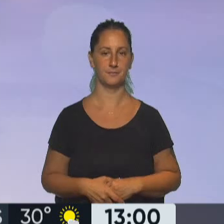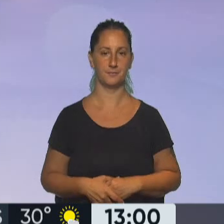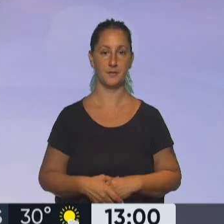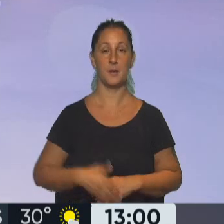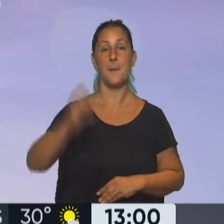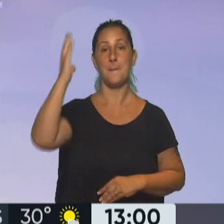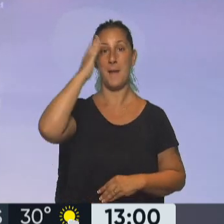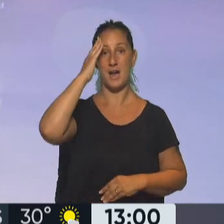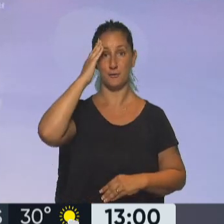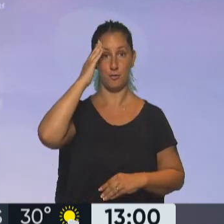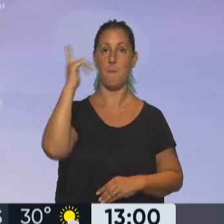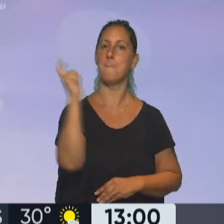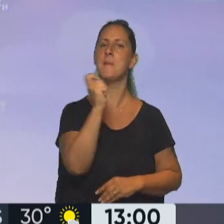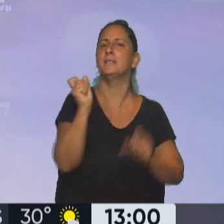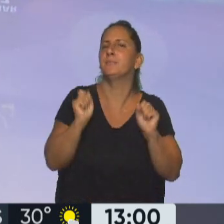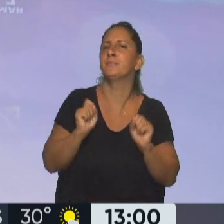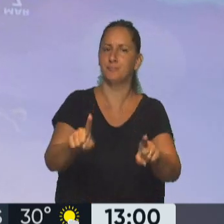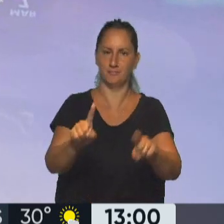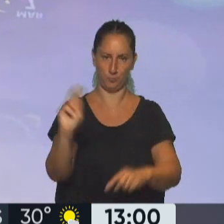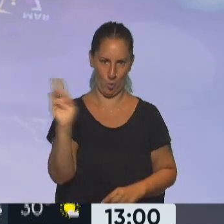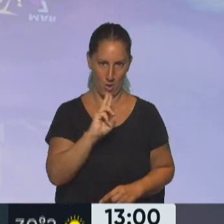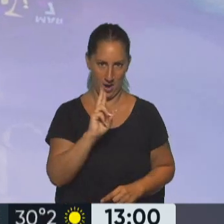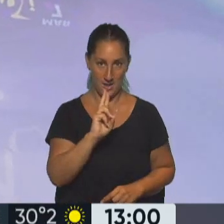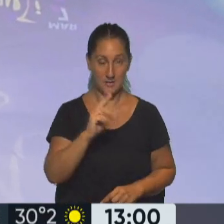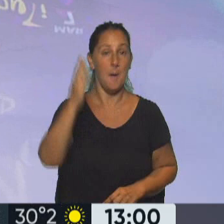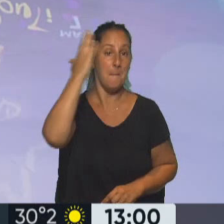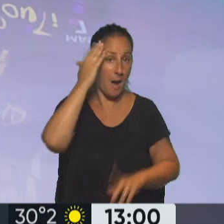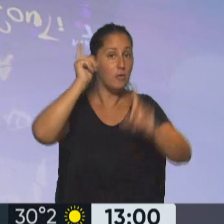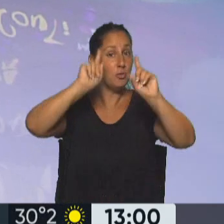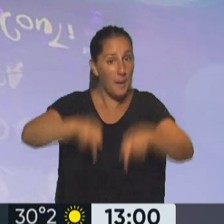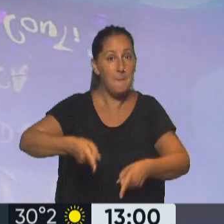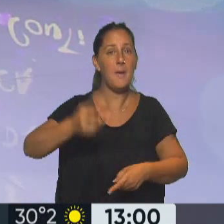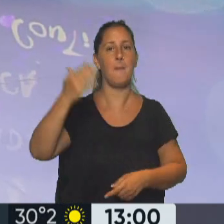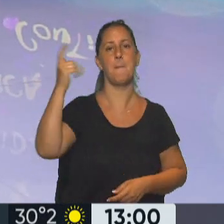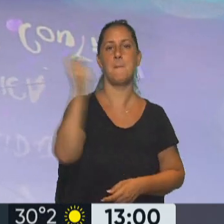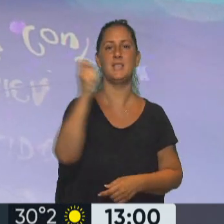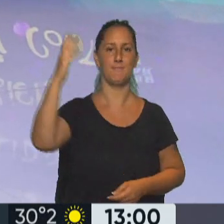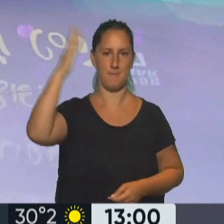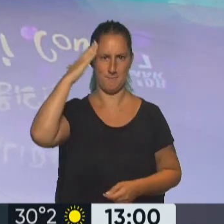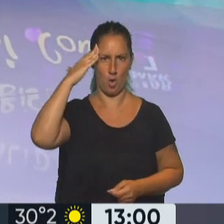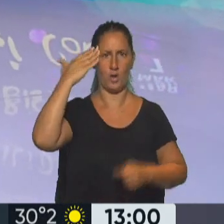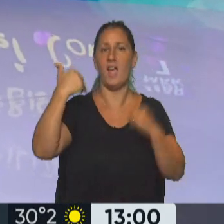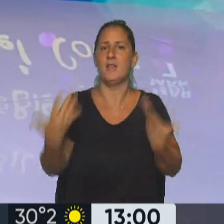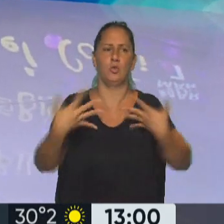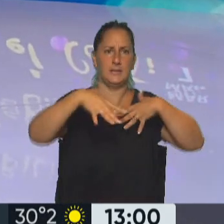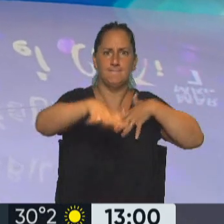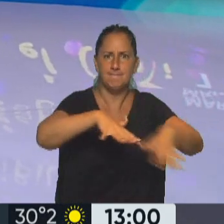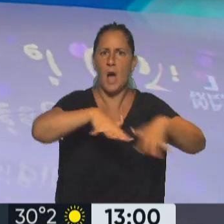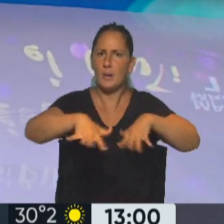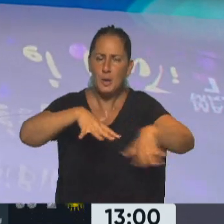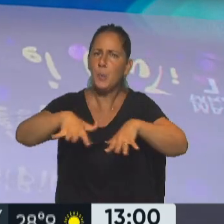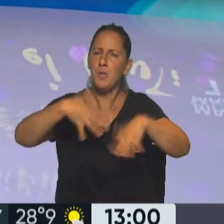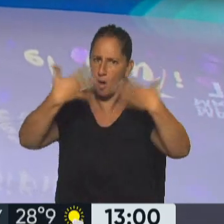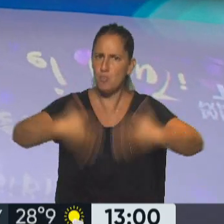Marzo es el mes de las mujeres y marzo también es el mes de la memoria. Así que hay muchas acciones para prestarle